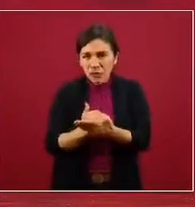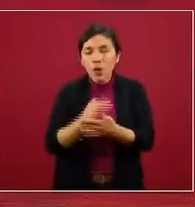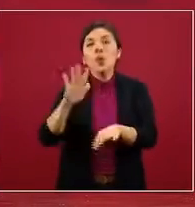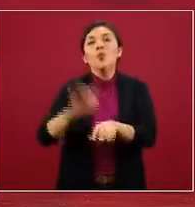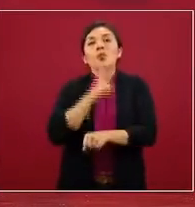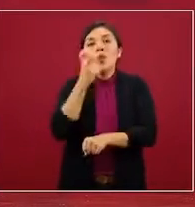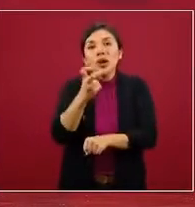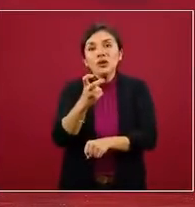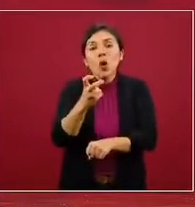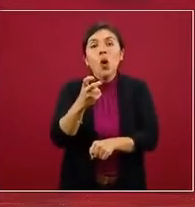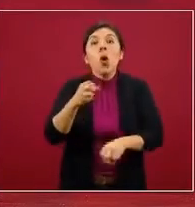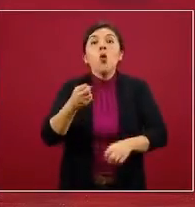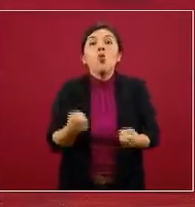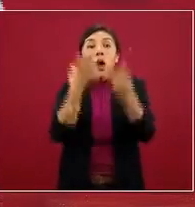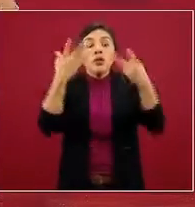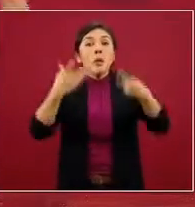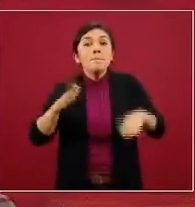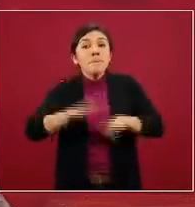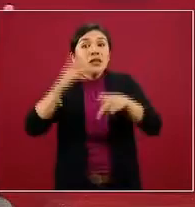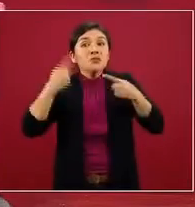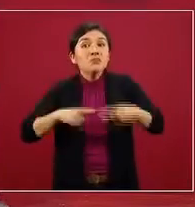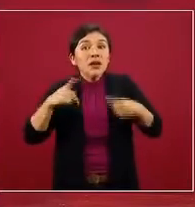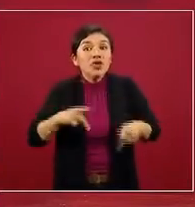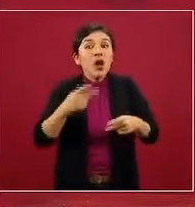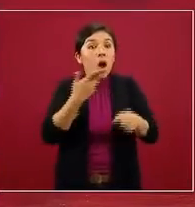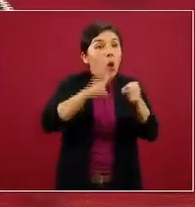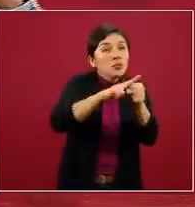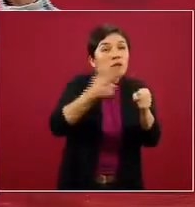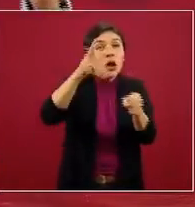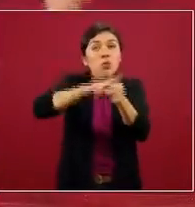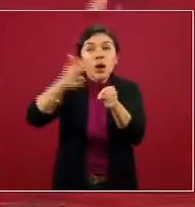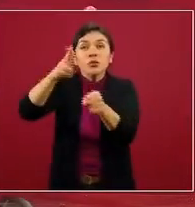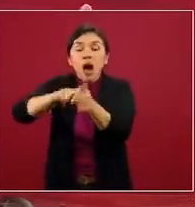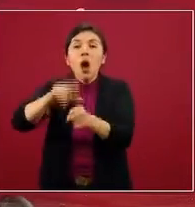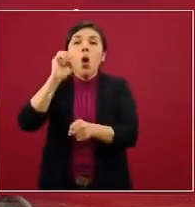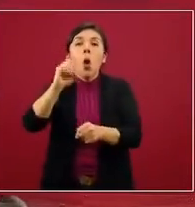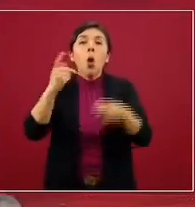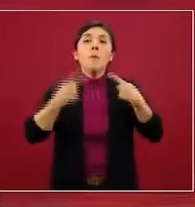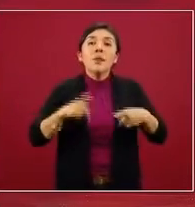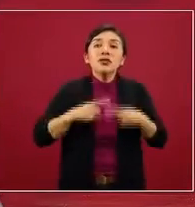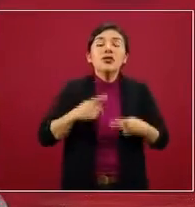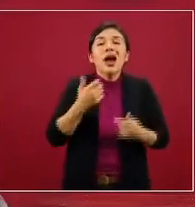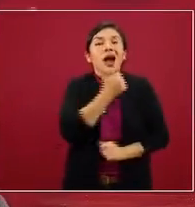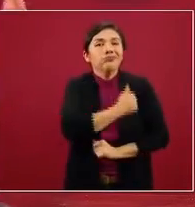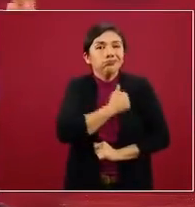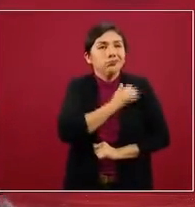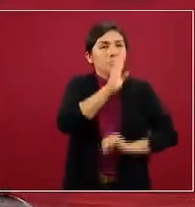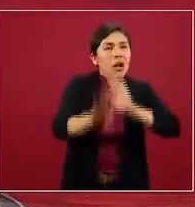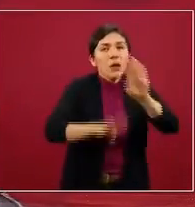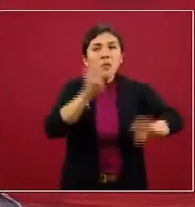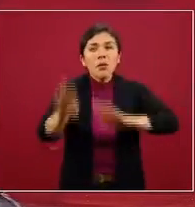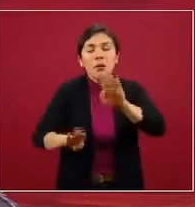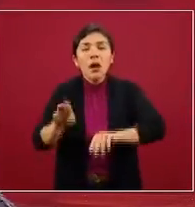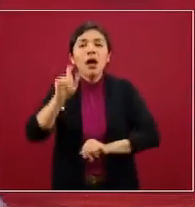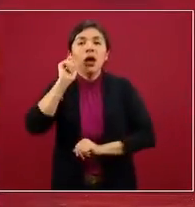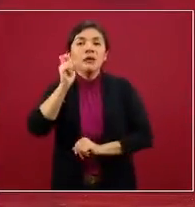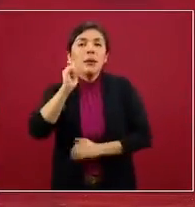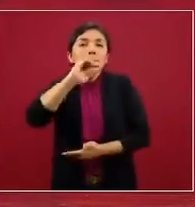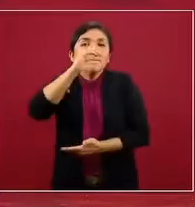por lo tanto la cantidad de casos y la cantidad de personas que se hospitalizan y la cantidad de personas que lamentablemente fallecen.